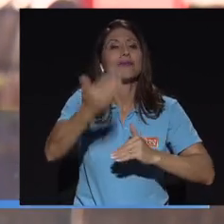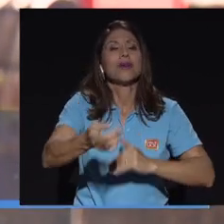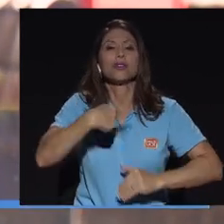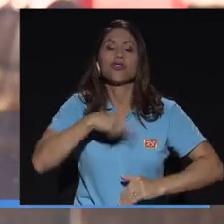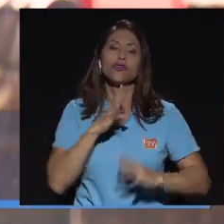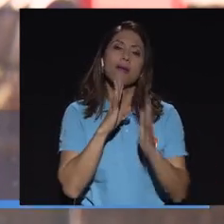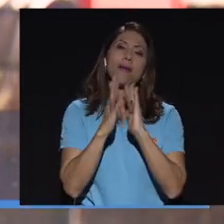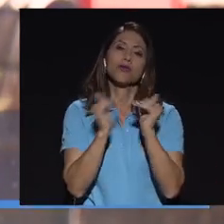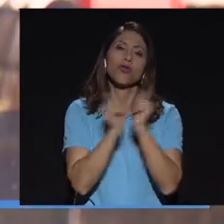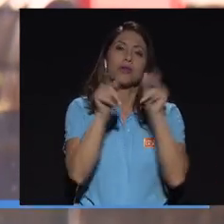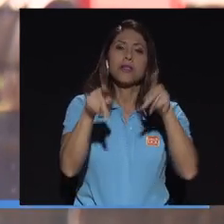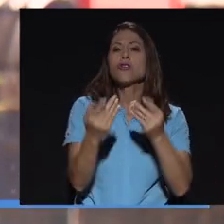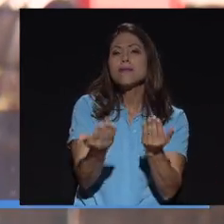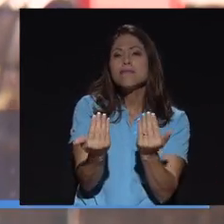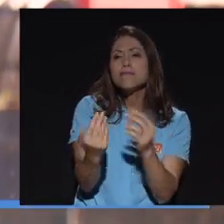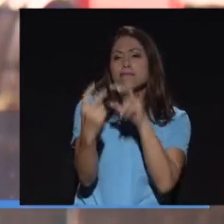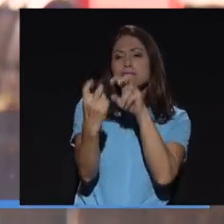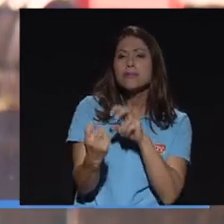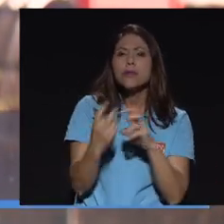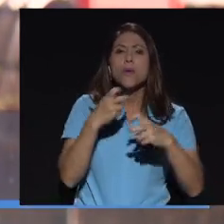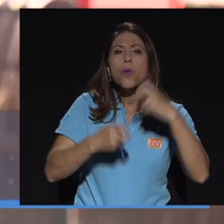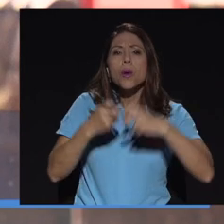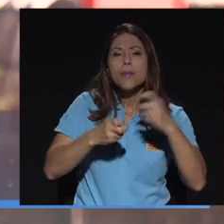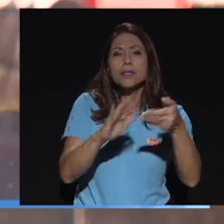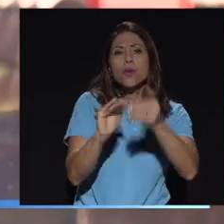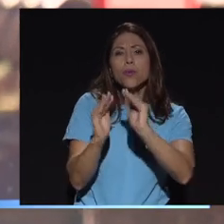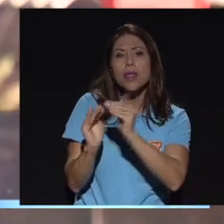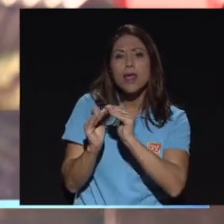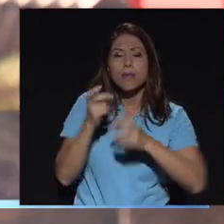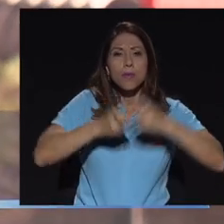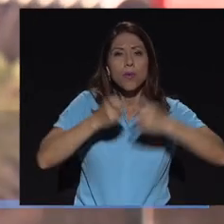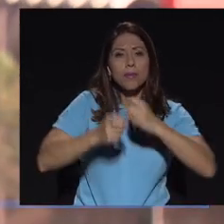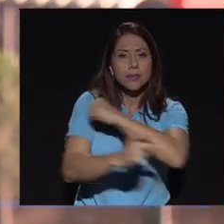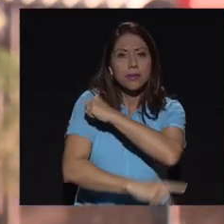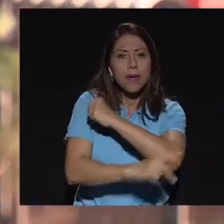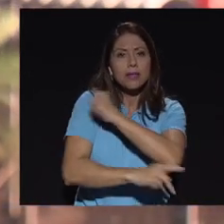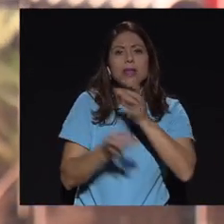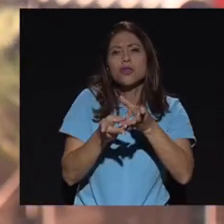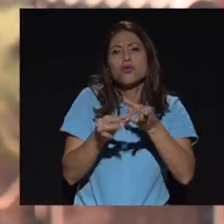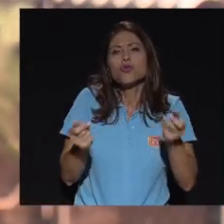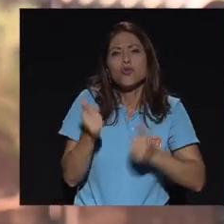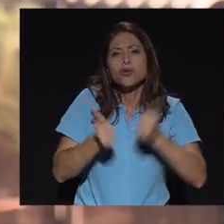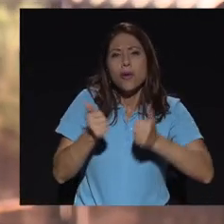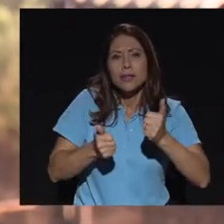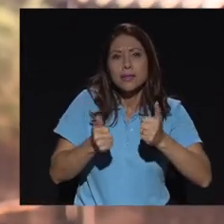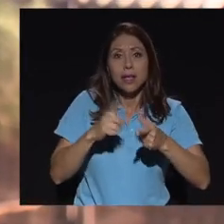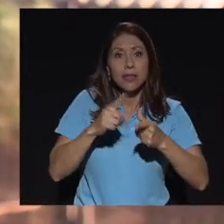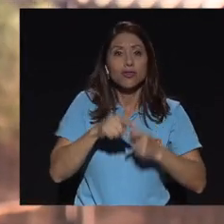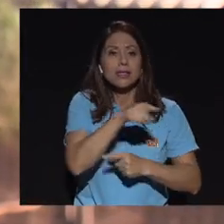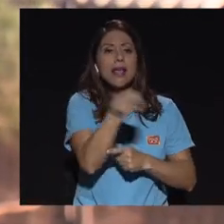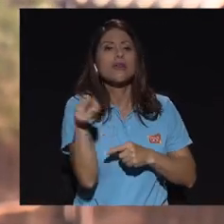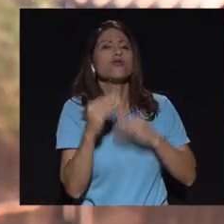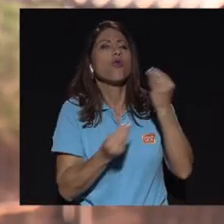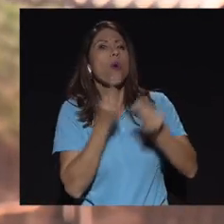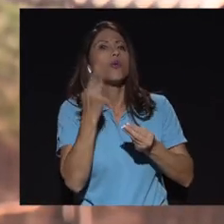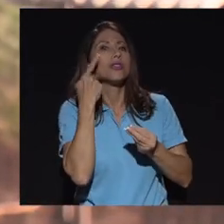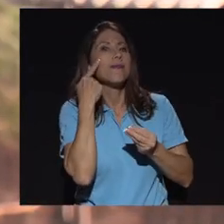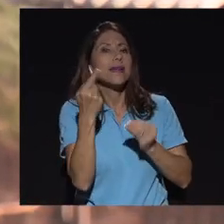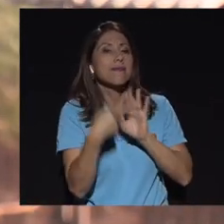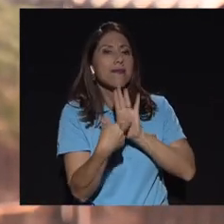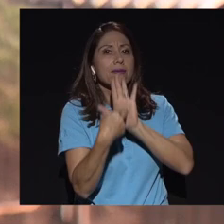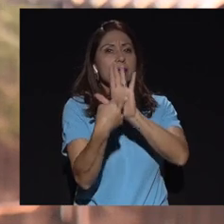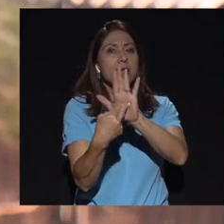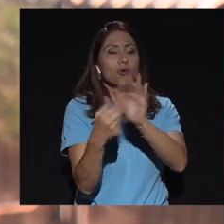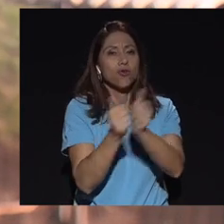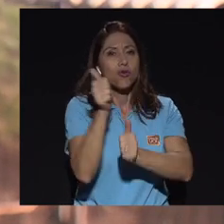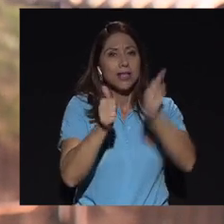problemas que ven en su comunidad, los problemas del país, qué soluciones tendrían, y también buscamos la parte, entonces ellos, cómo se ven reflejados en los candidatos. Ahí empezamos a ver